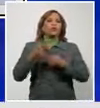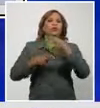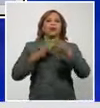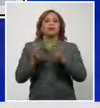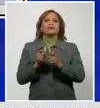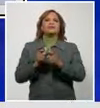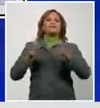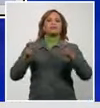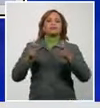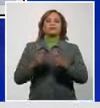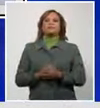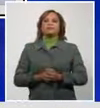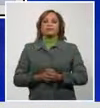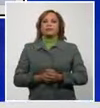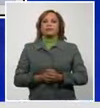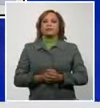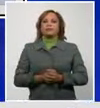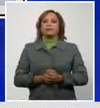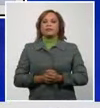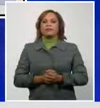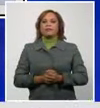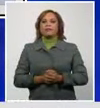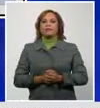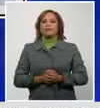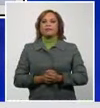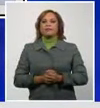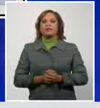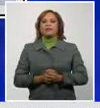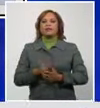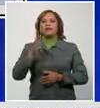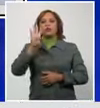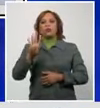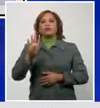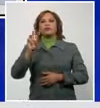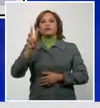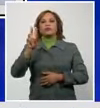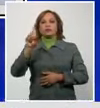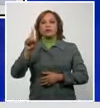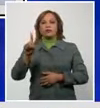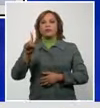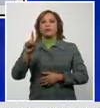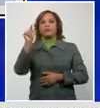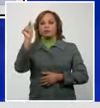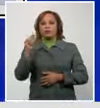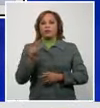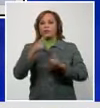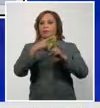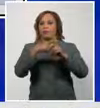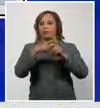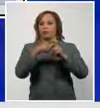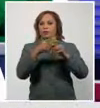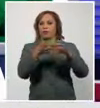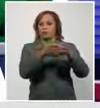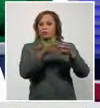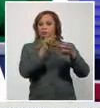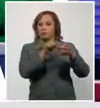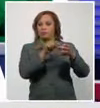número de muestras. De los 431 personas que se diagnosticaron ayer con